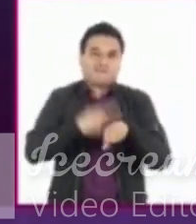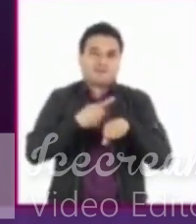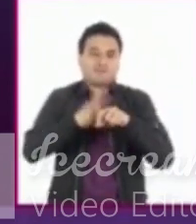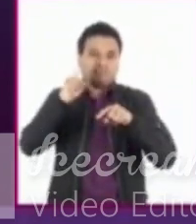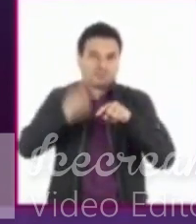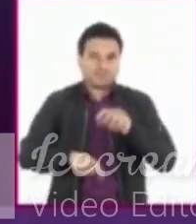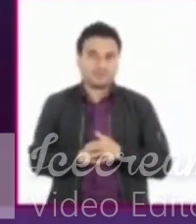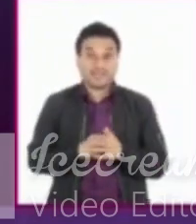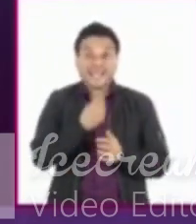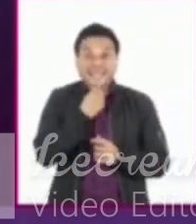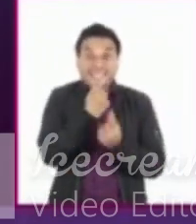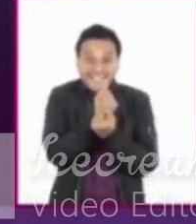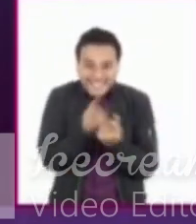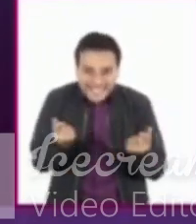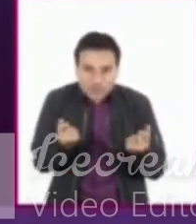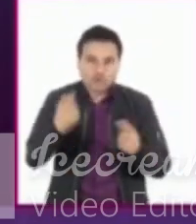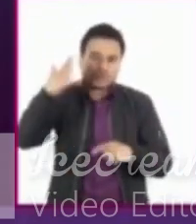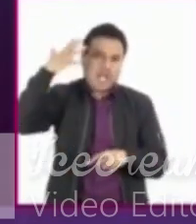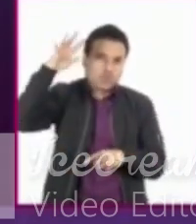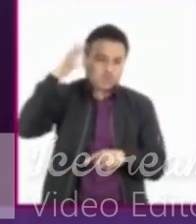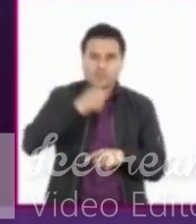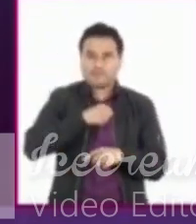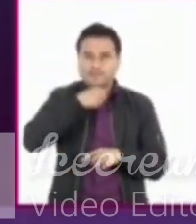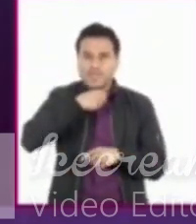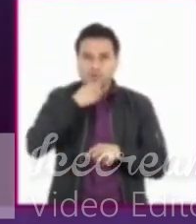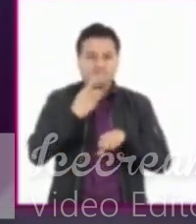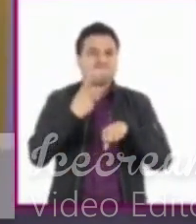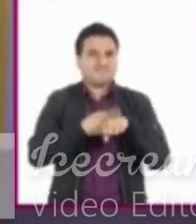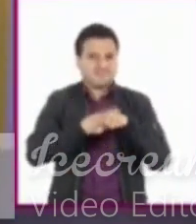niños, adultos y ancianos.